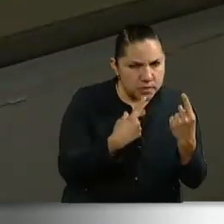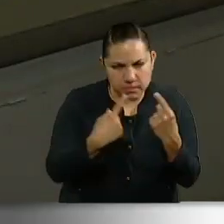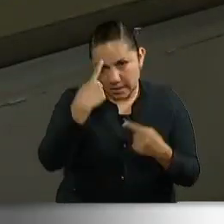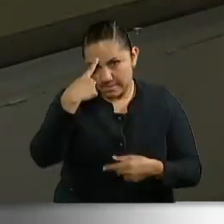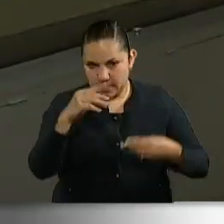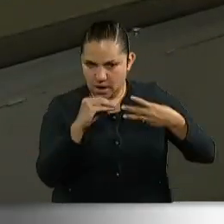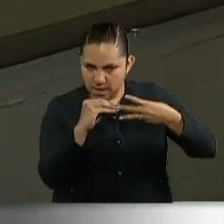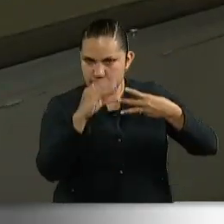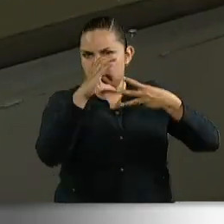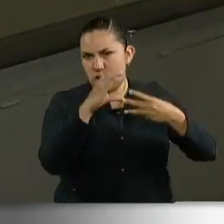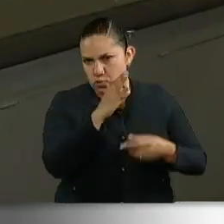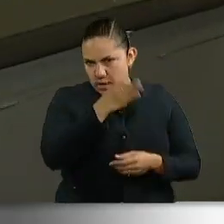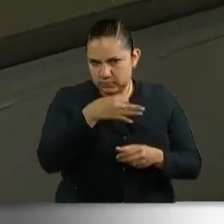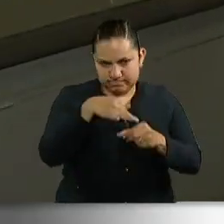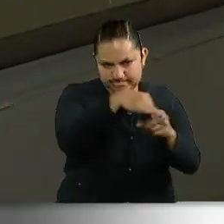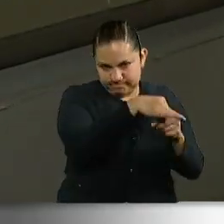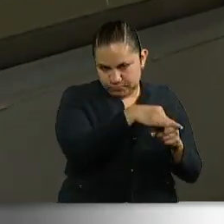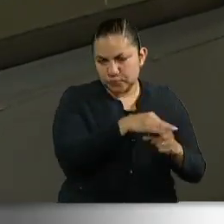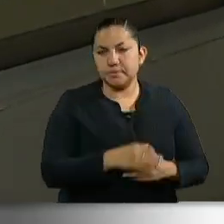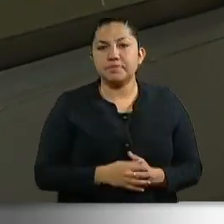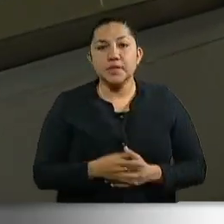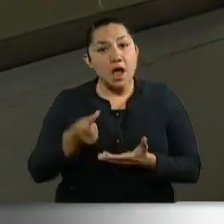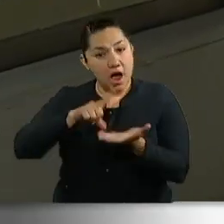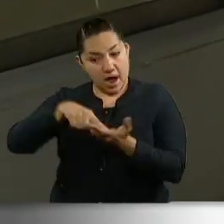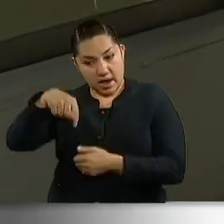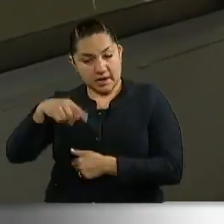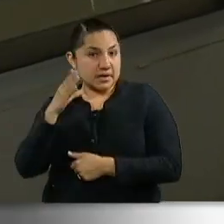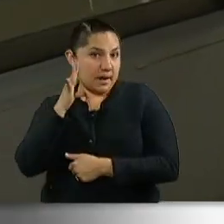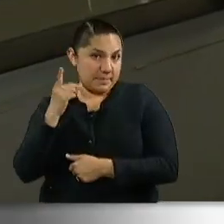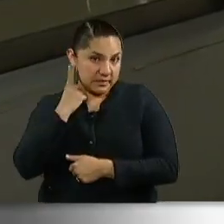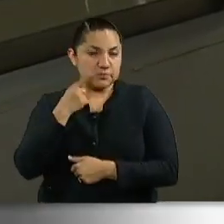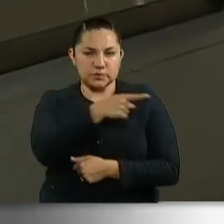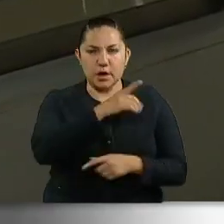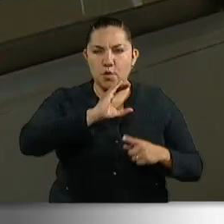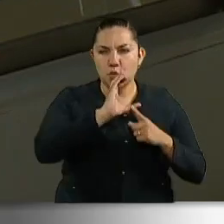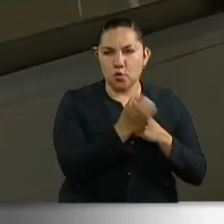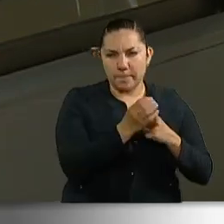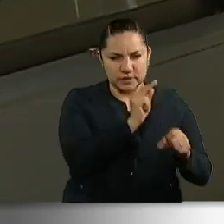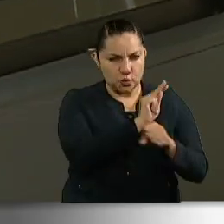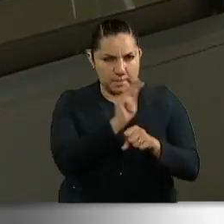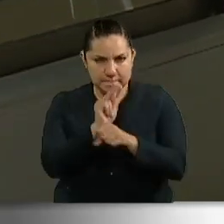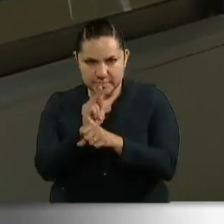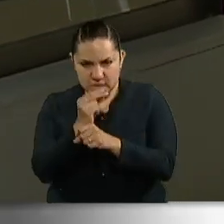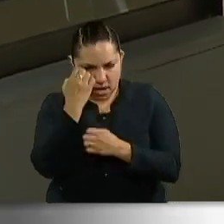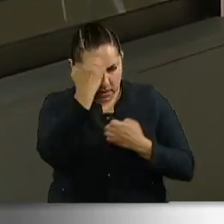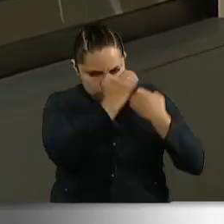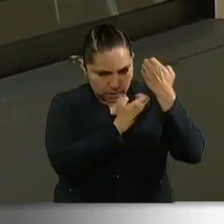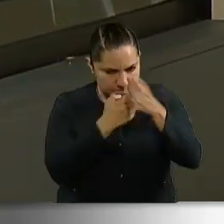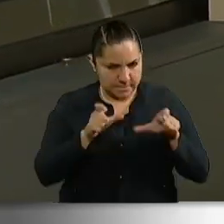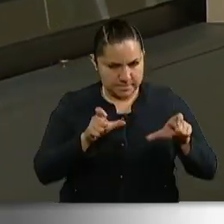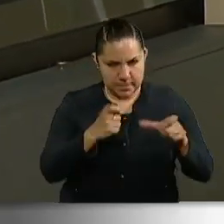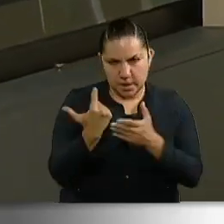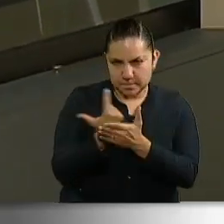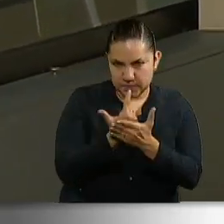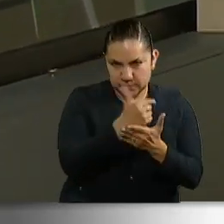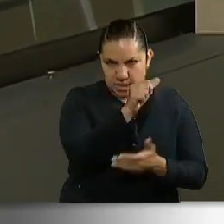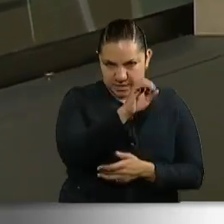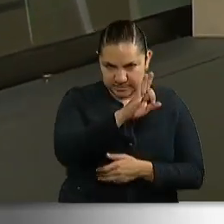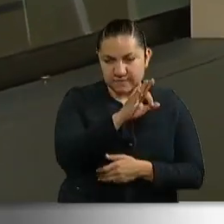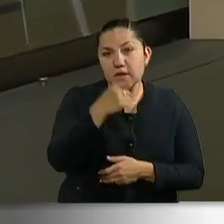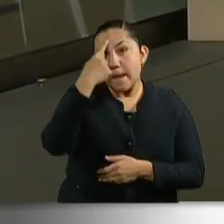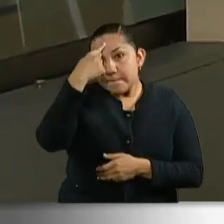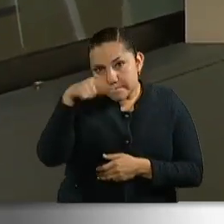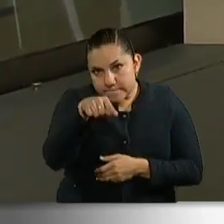Y continúan en la Cámara de Diputados aquí los trabajos de la Comisión de Vigilancia de la Auditoría Superior de la Federación para analizar el tema del